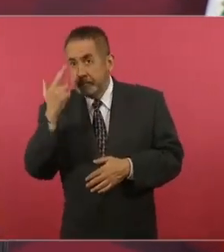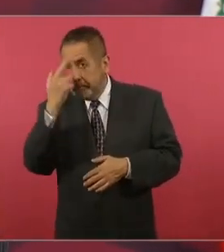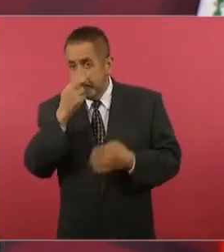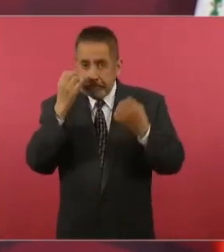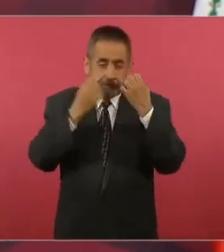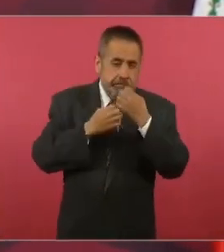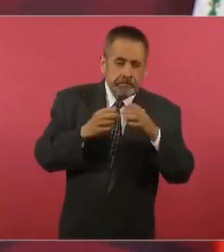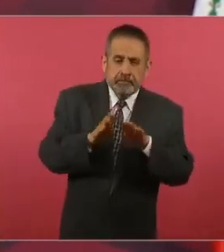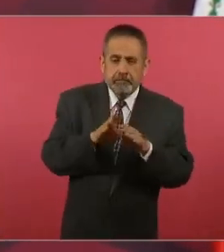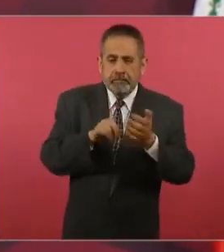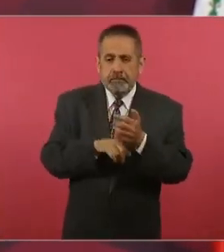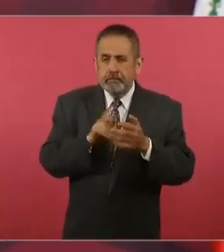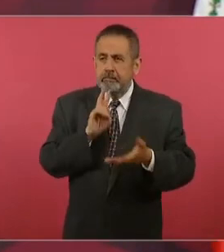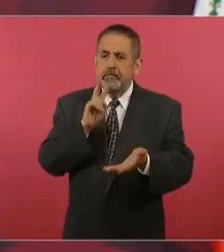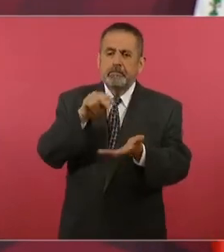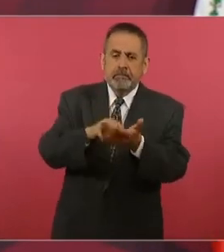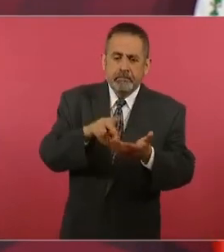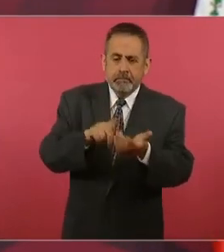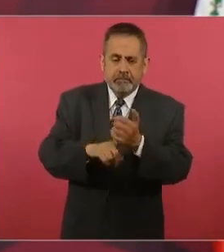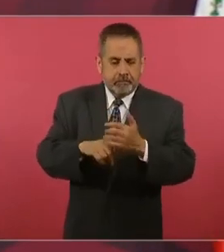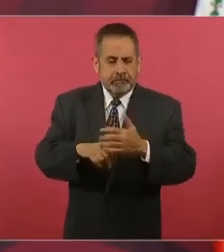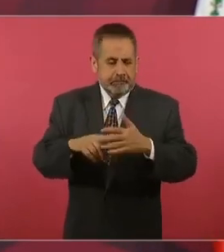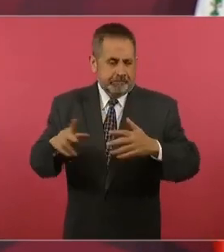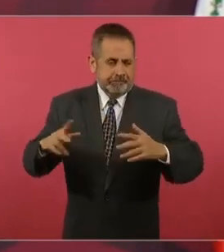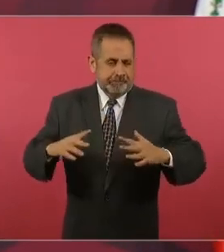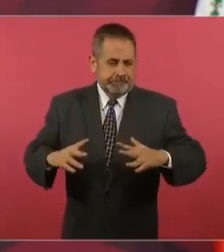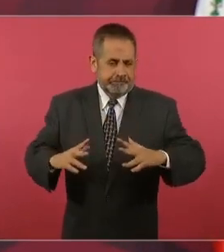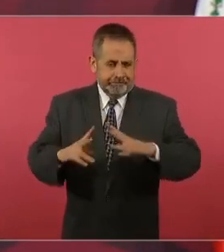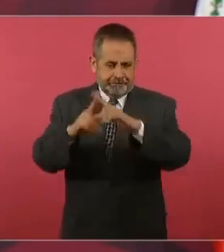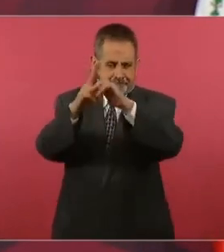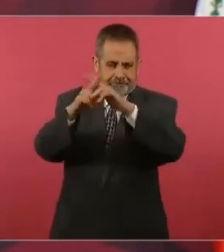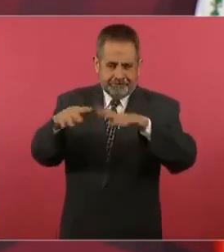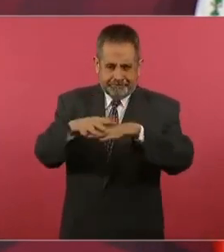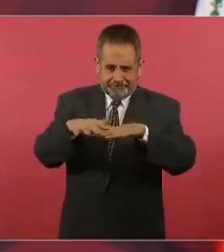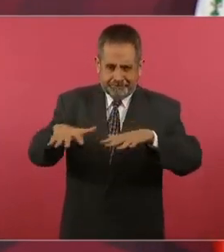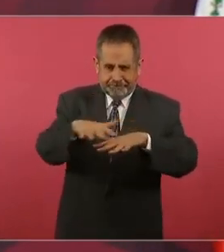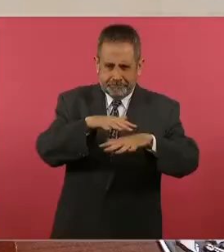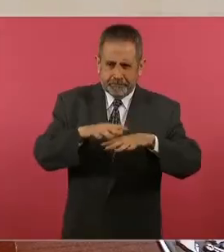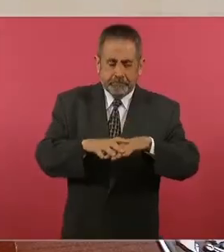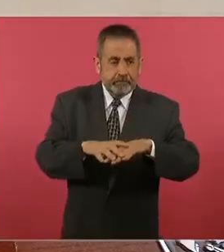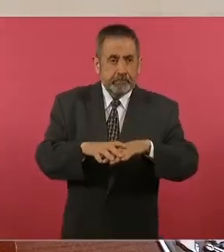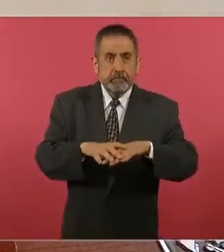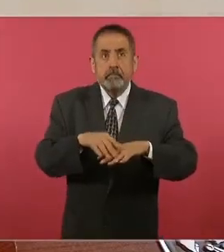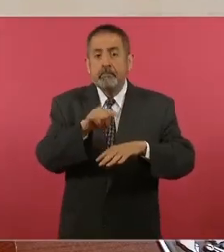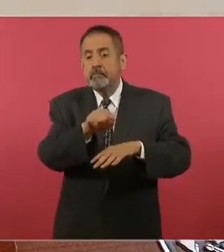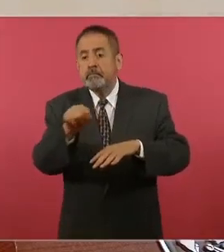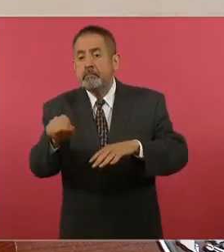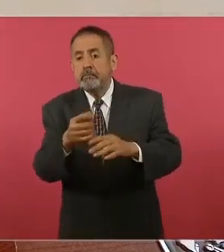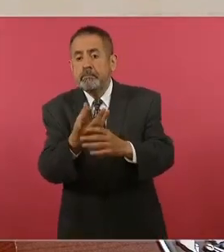hacer labores en las plataformas y hay fugas,